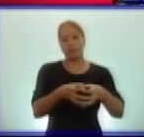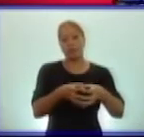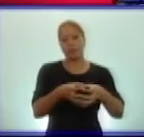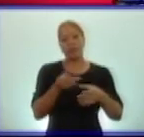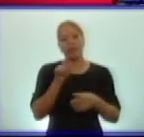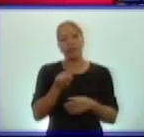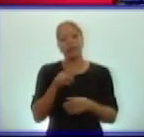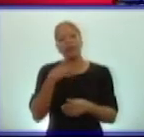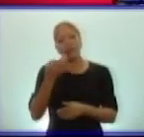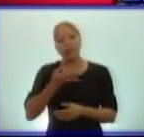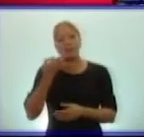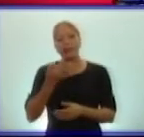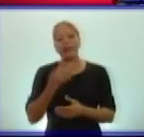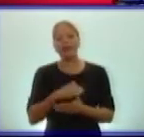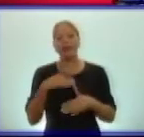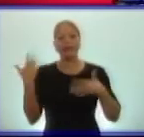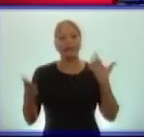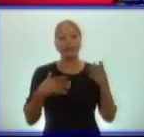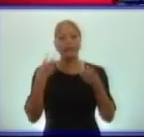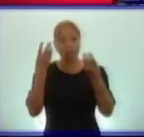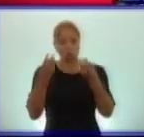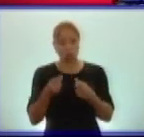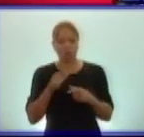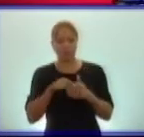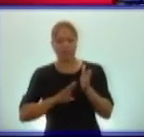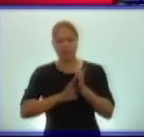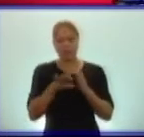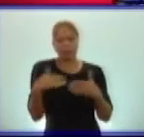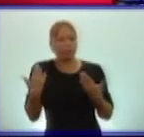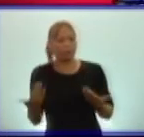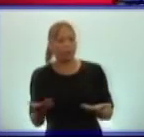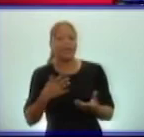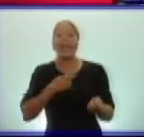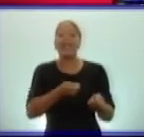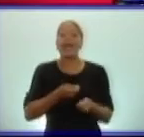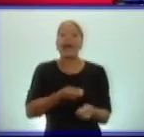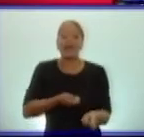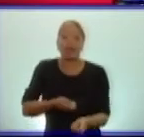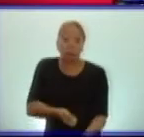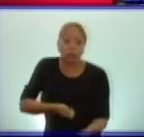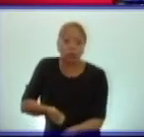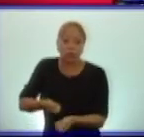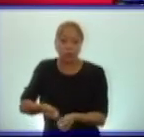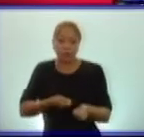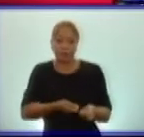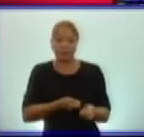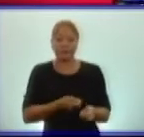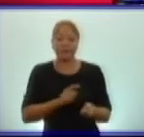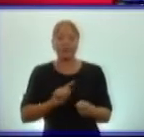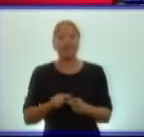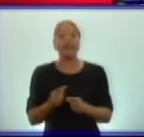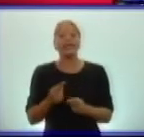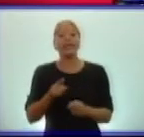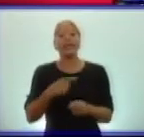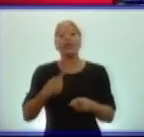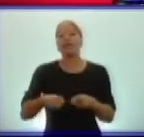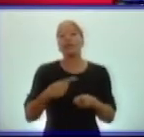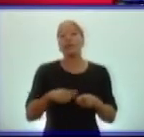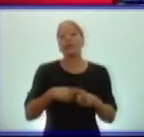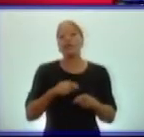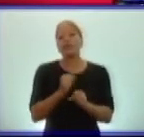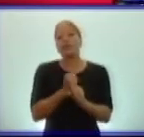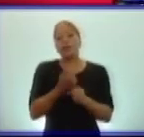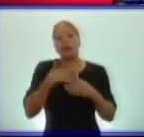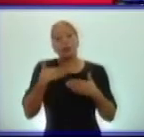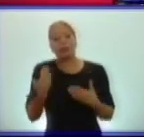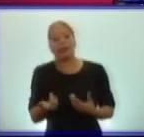decía que la actividad económica que desarrollaban ellos era la agricultura fundamentalmente, y que los instrumentos que utilizaban para ello